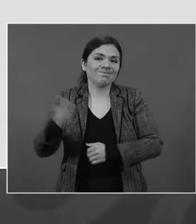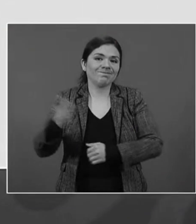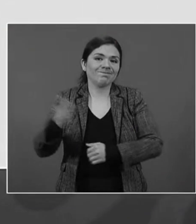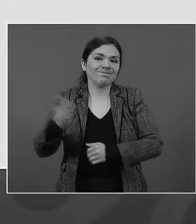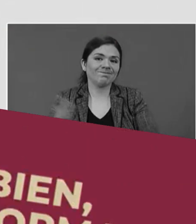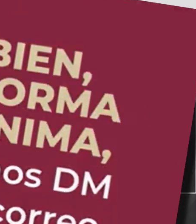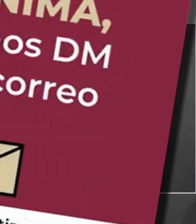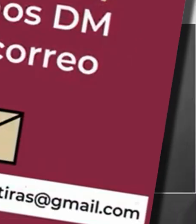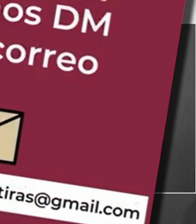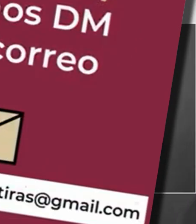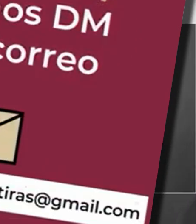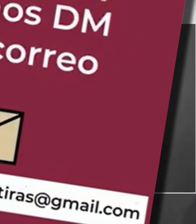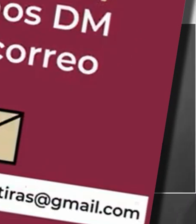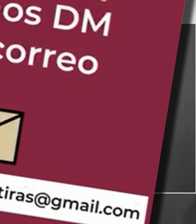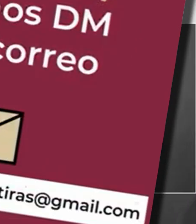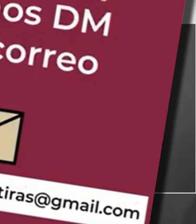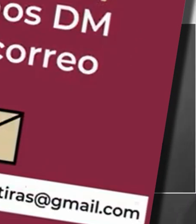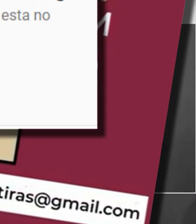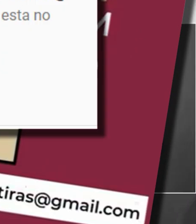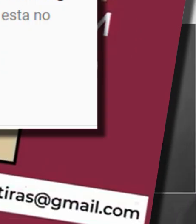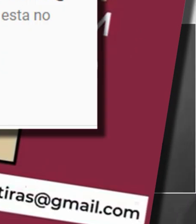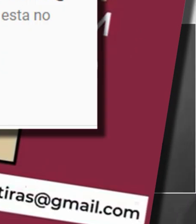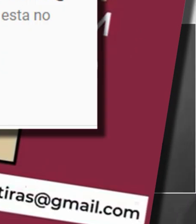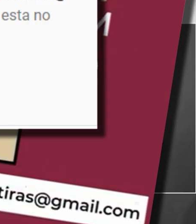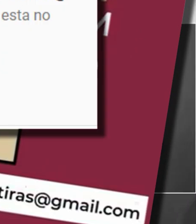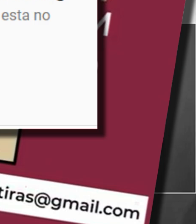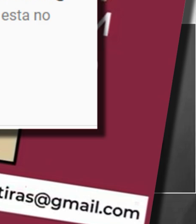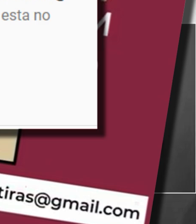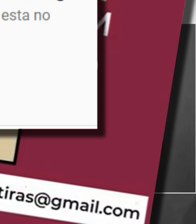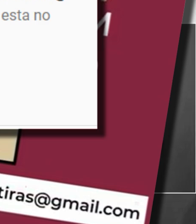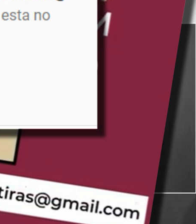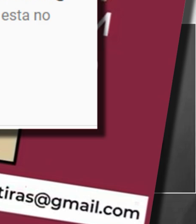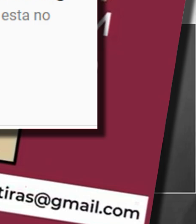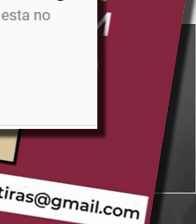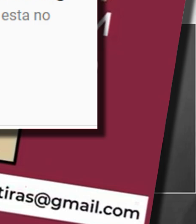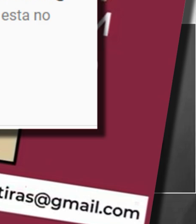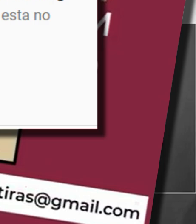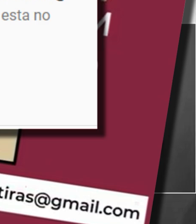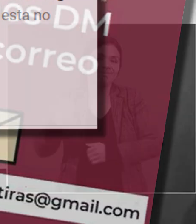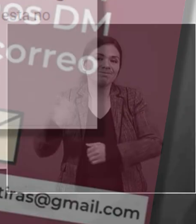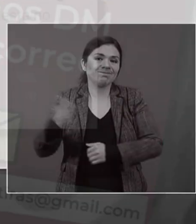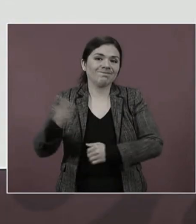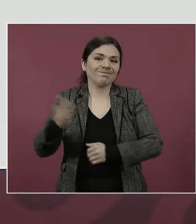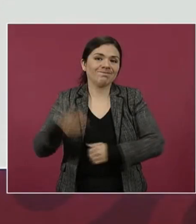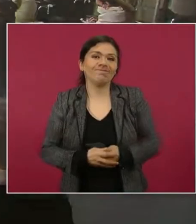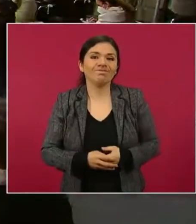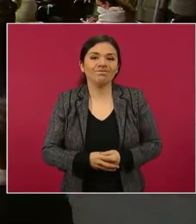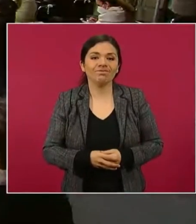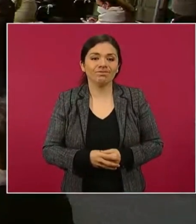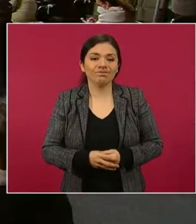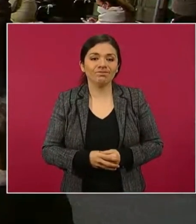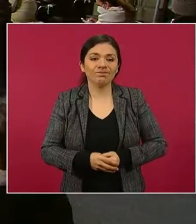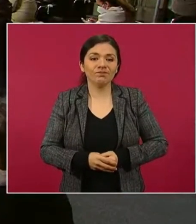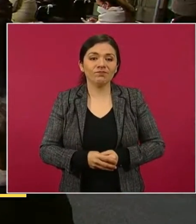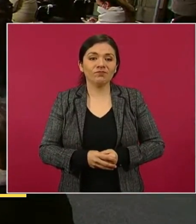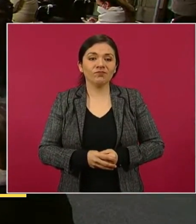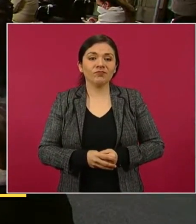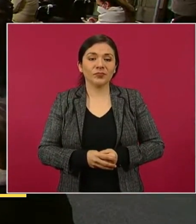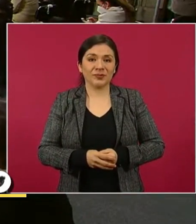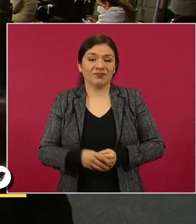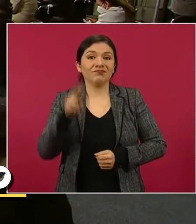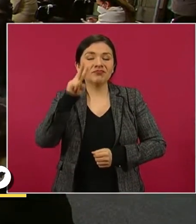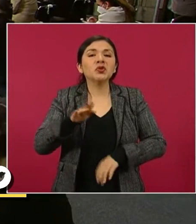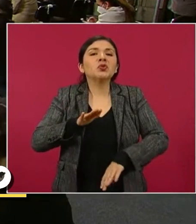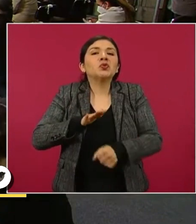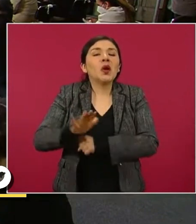Intentamos denunciar esta mentira, pero sorpresa, el correo de la vil chismosa no funciona. Para ver los